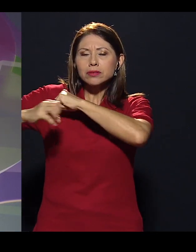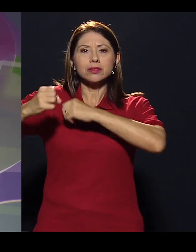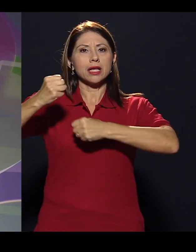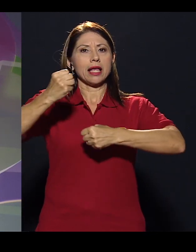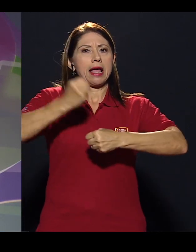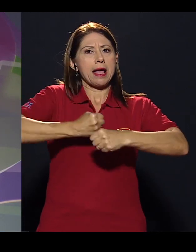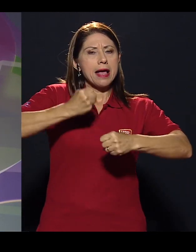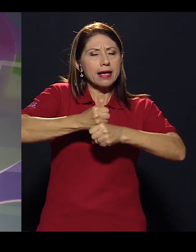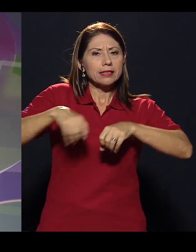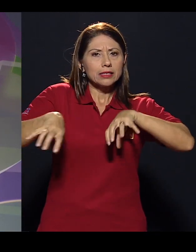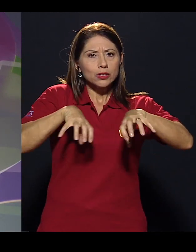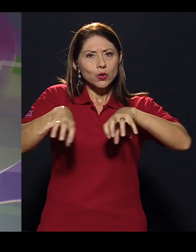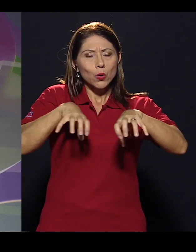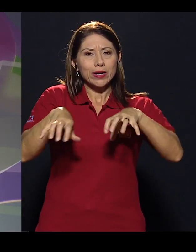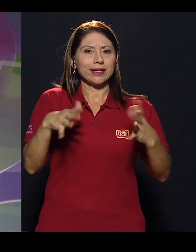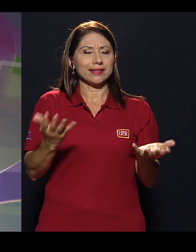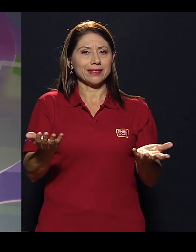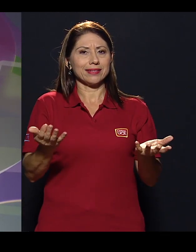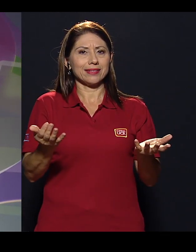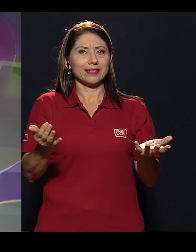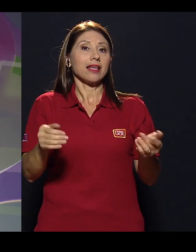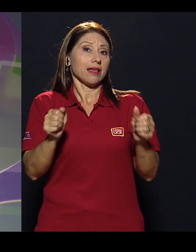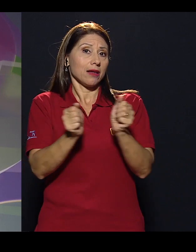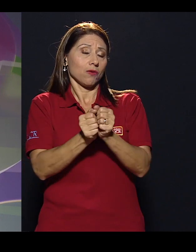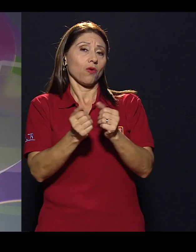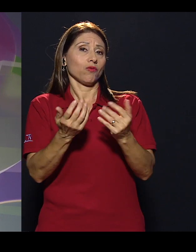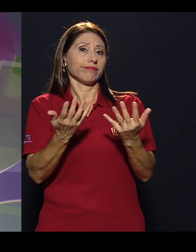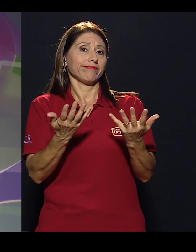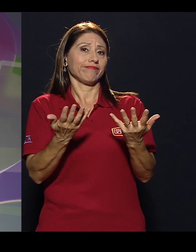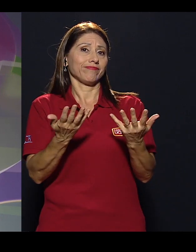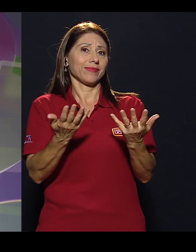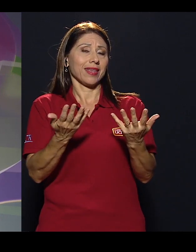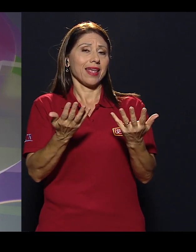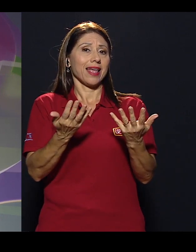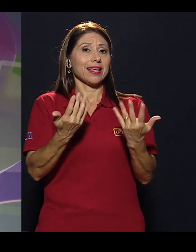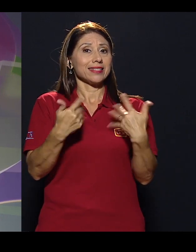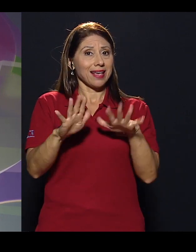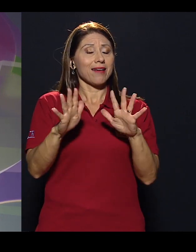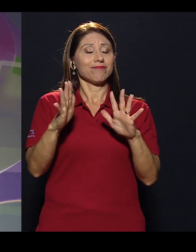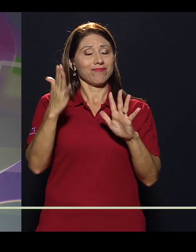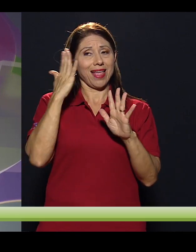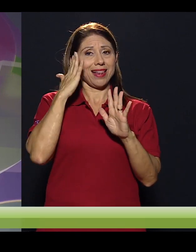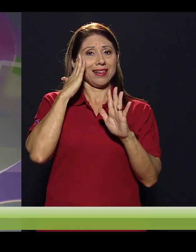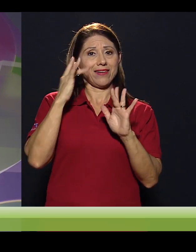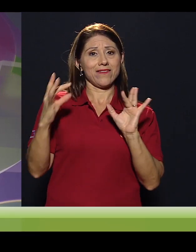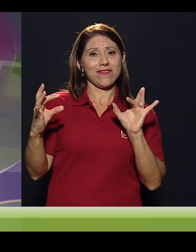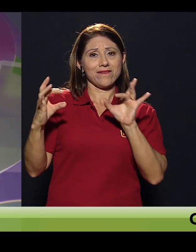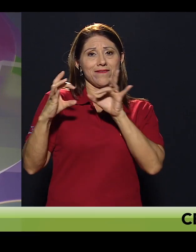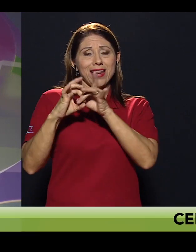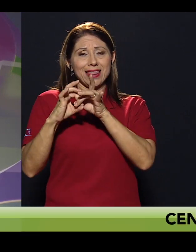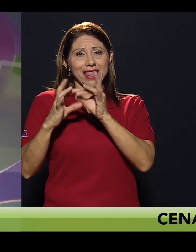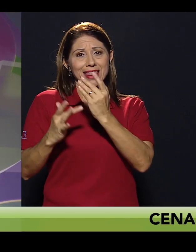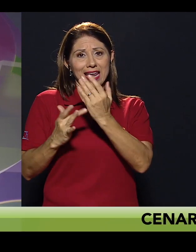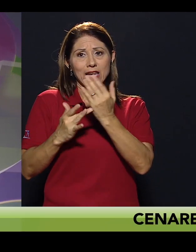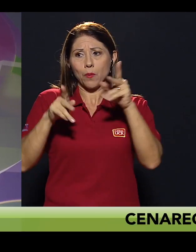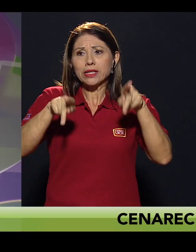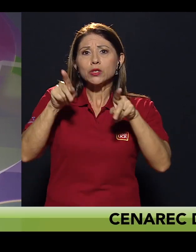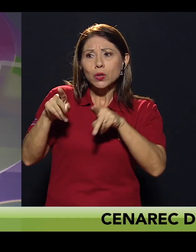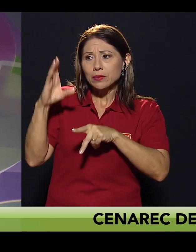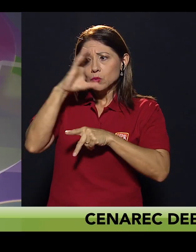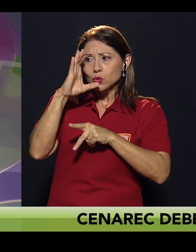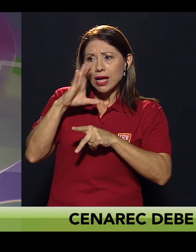nuestras acciones y como lo decía anteriormente, tal vez con el referente técnico en el que nos hemos